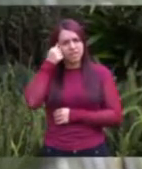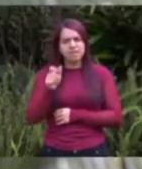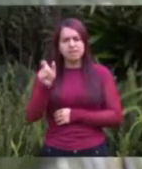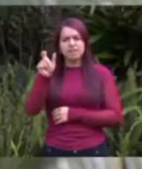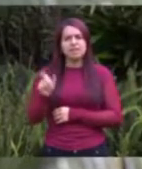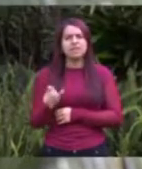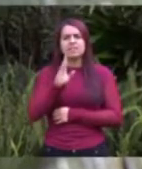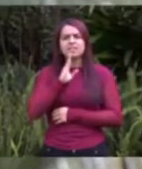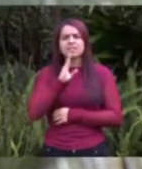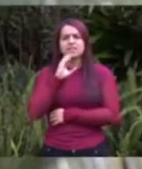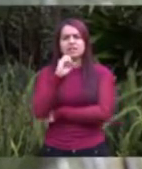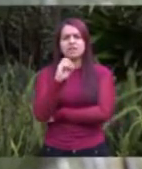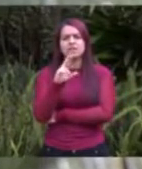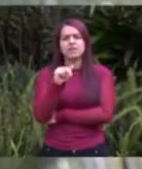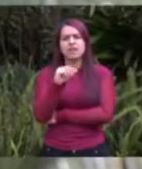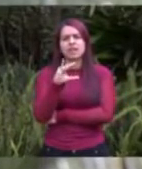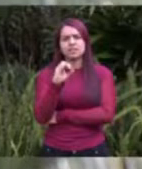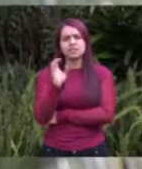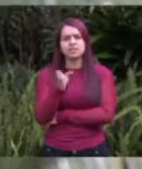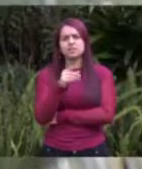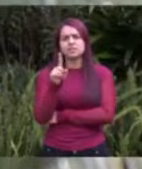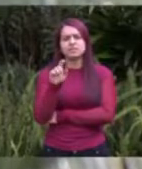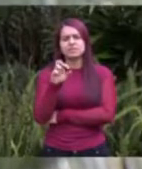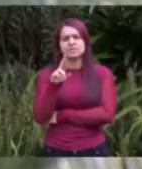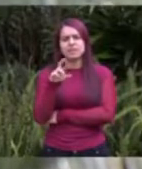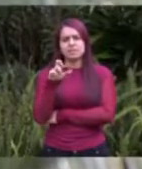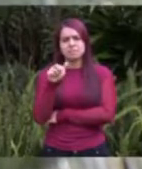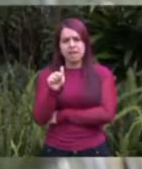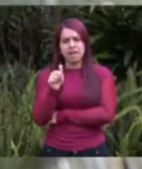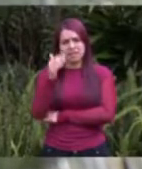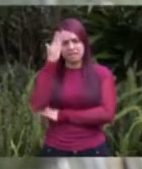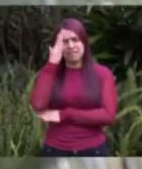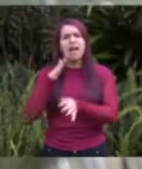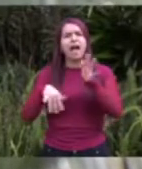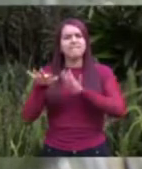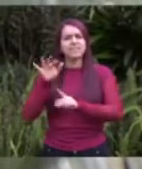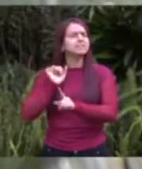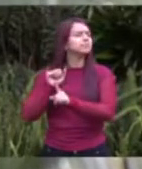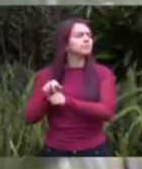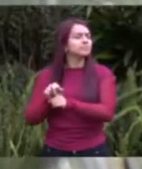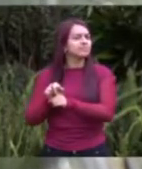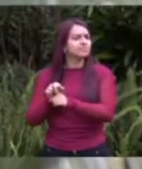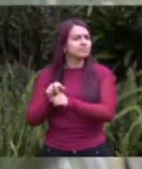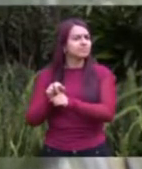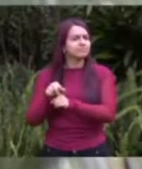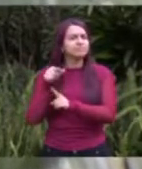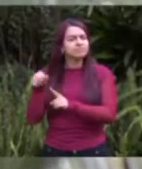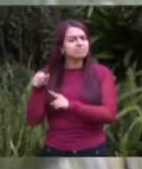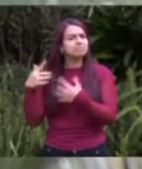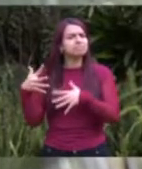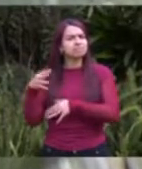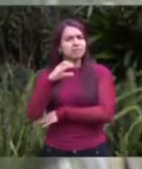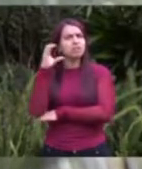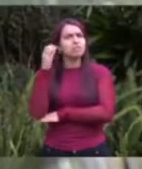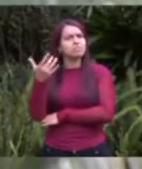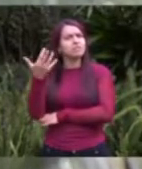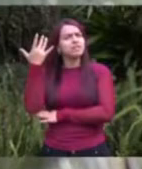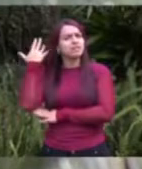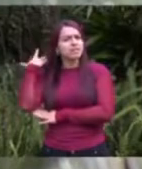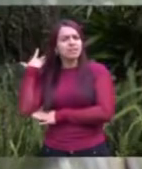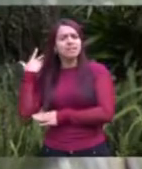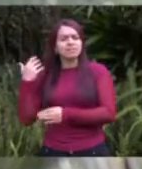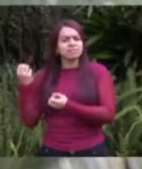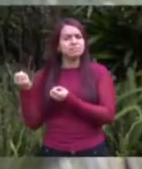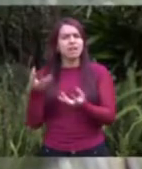Horacio Serpa en este momento en que se suelen olvidar a veces los aportes de muchos colombianos, particularmente de